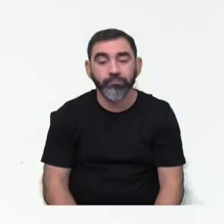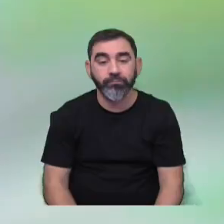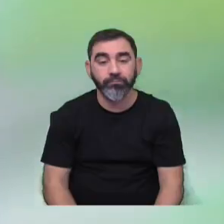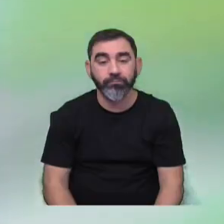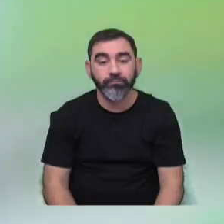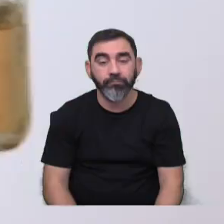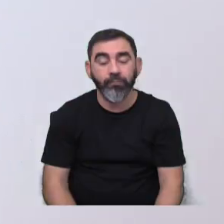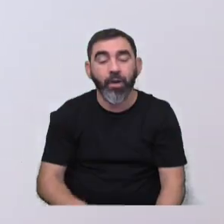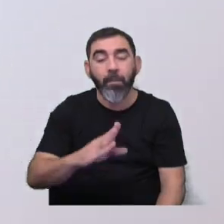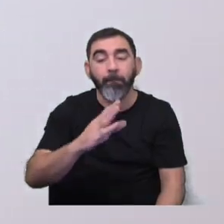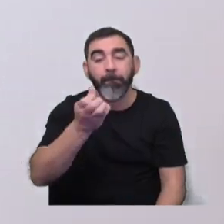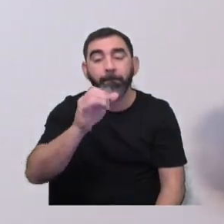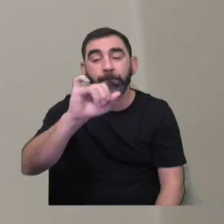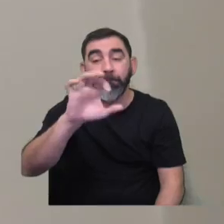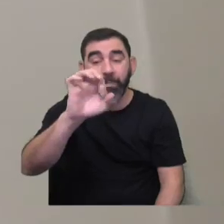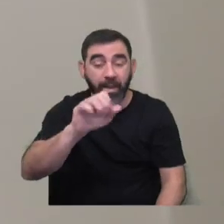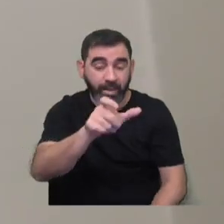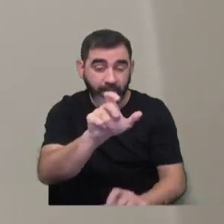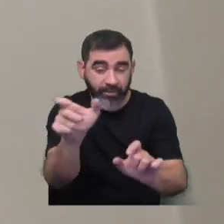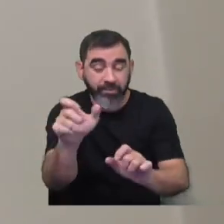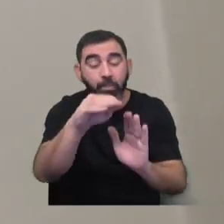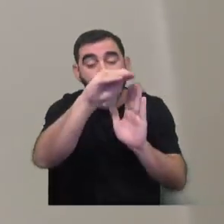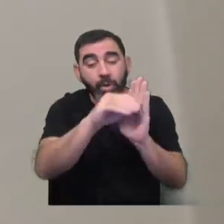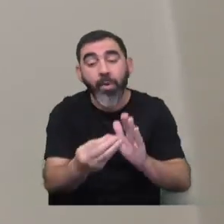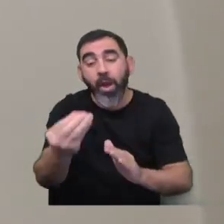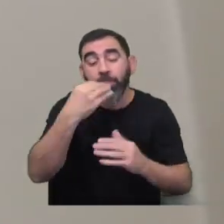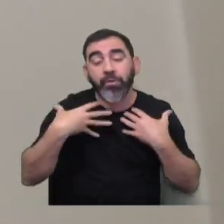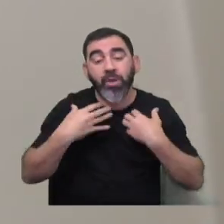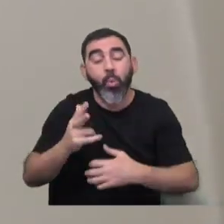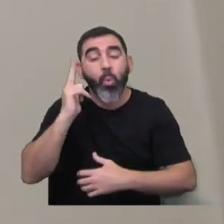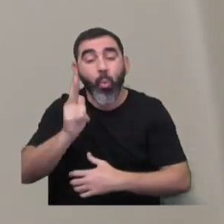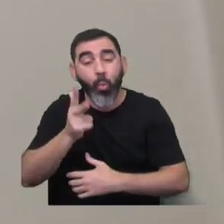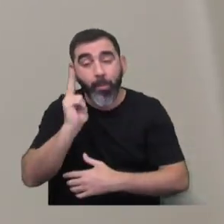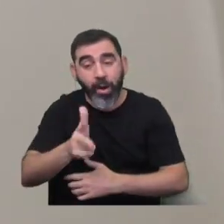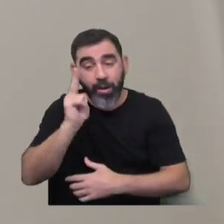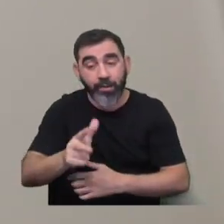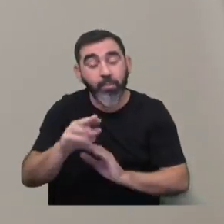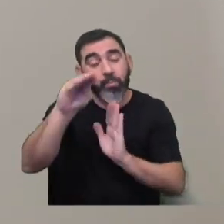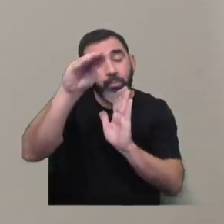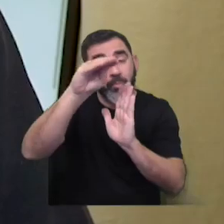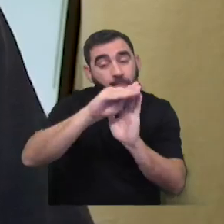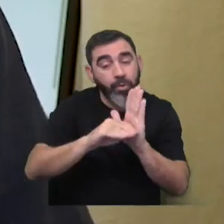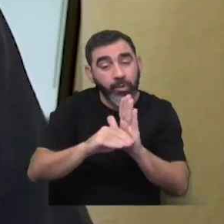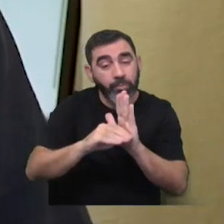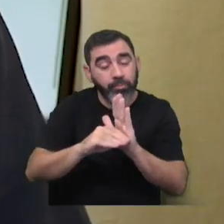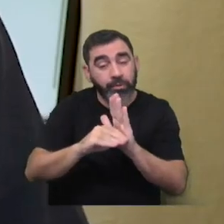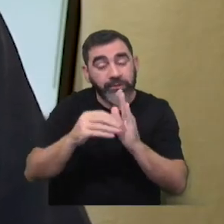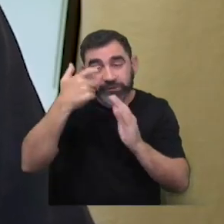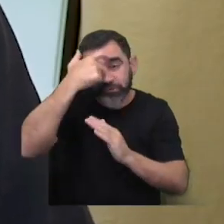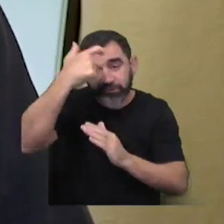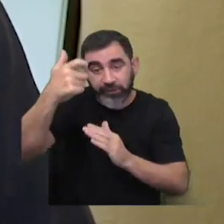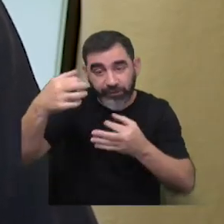Bueno, el PAIS, por su sigla, es el Programa de Alimentos y Salud Humana. Es un programa académico,